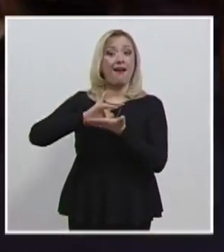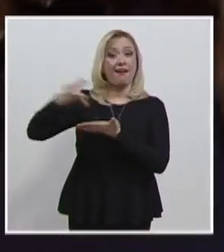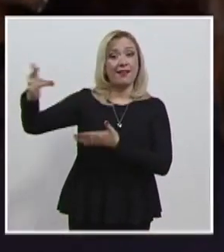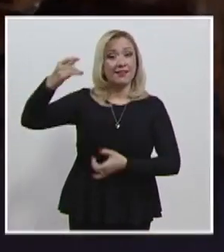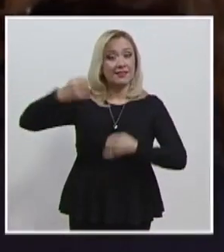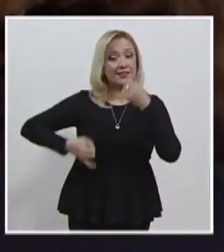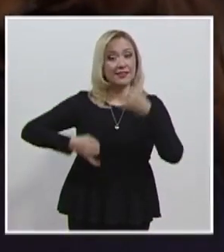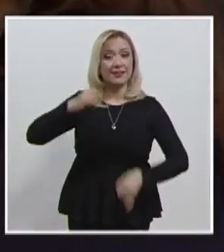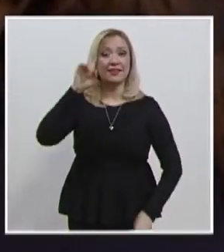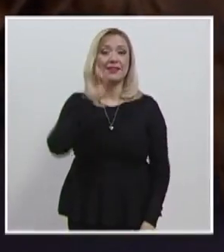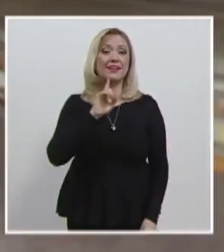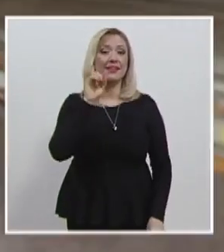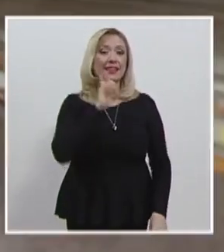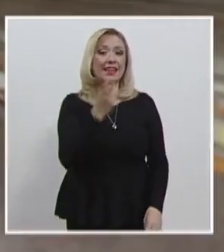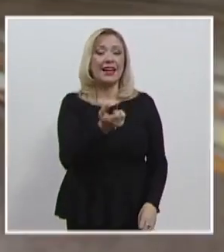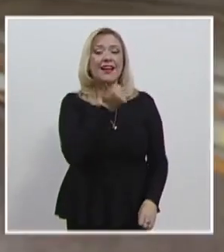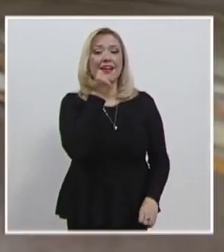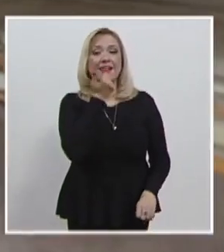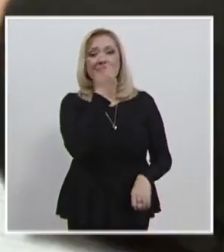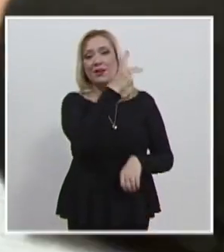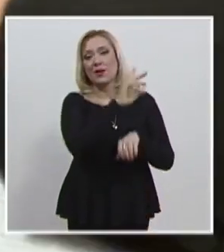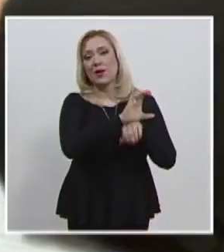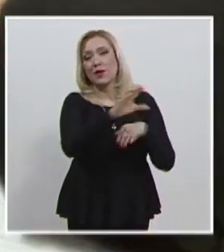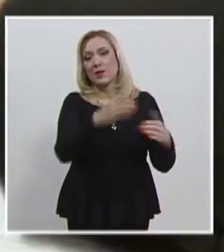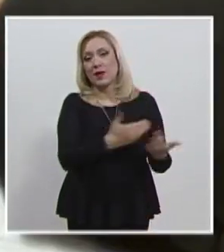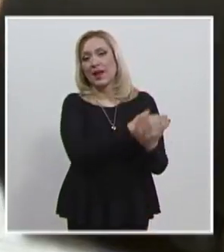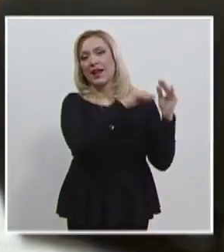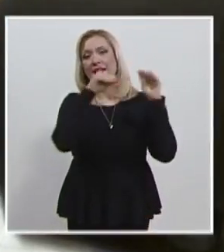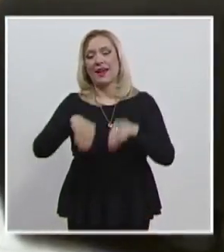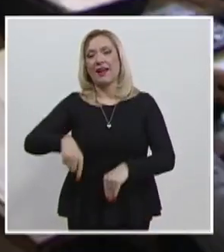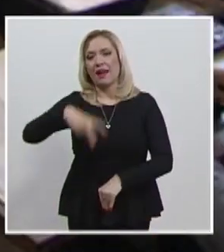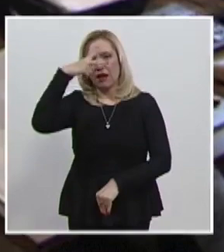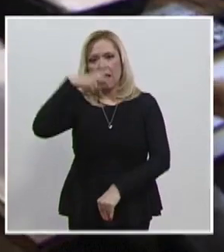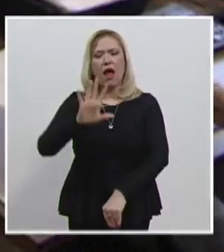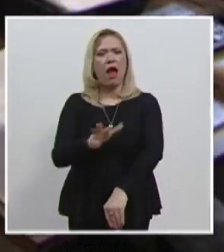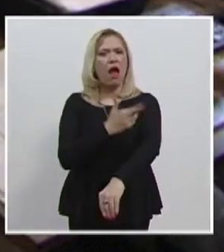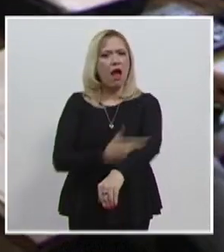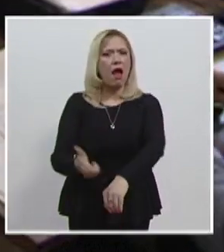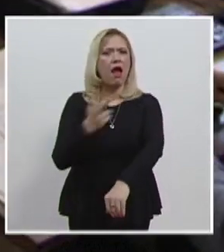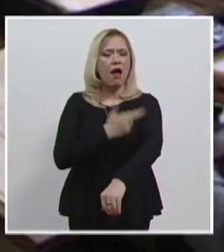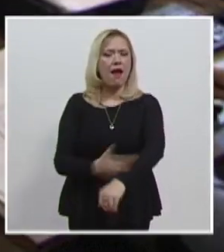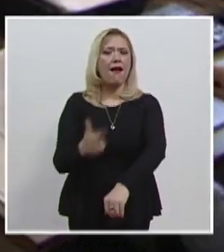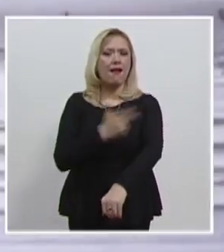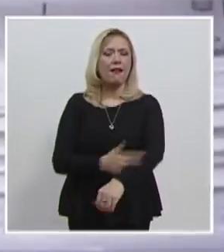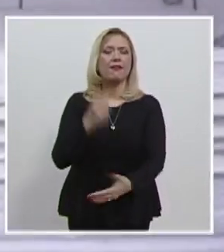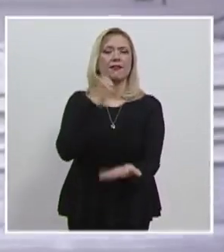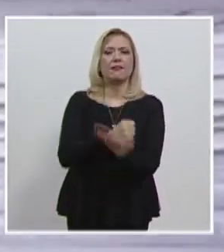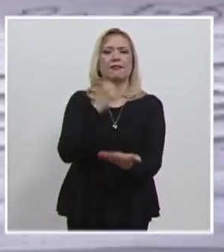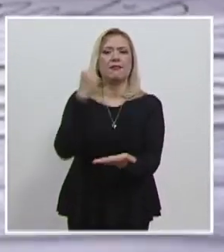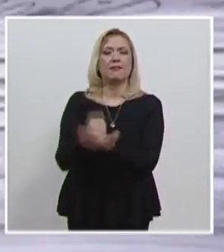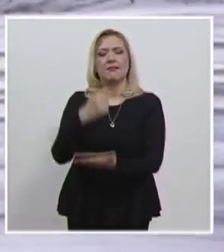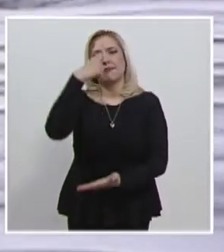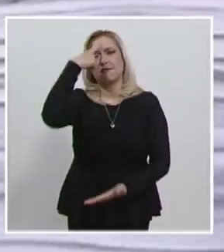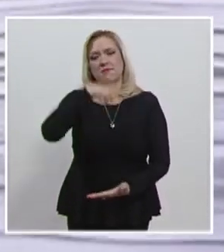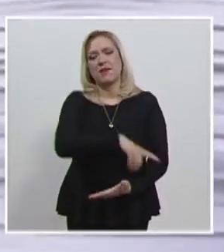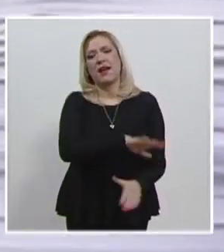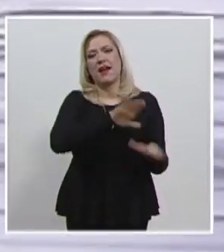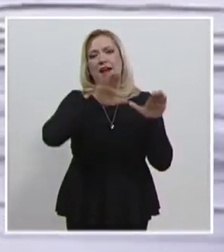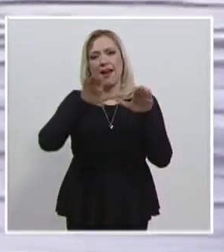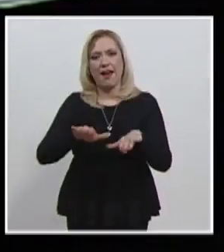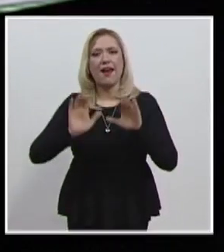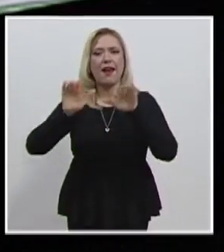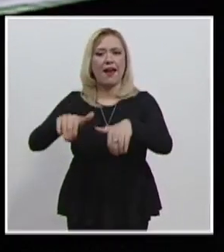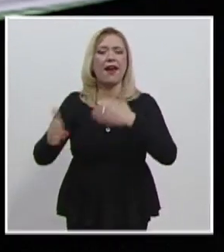reclamados en su respuesta evidenciaron Que incumplieron con diversos trámites que se comprometieron a realizar para facilitar la inscripción de los